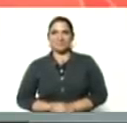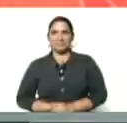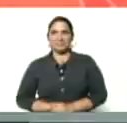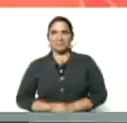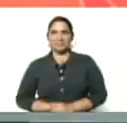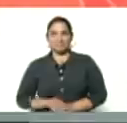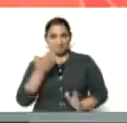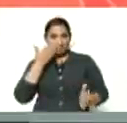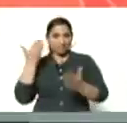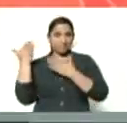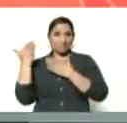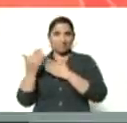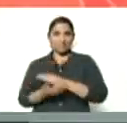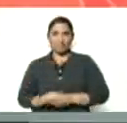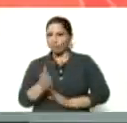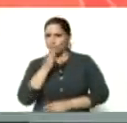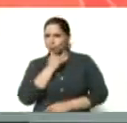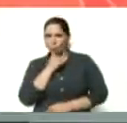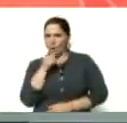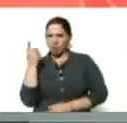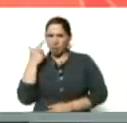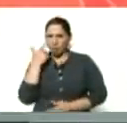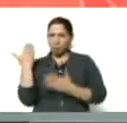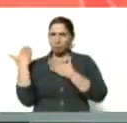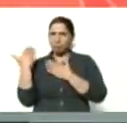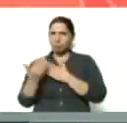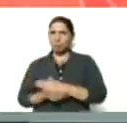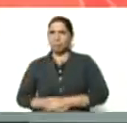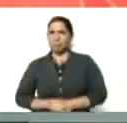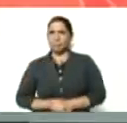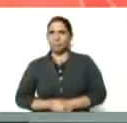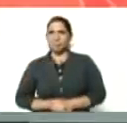Aquí está. ¿Tú no tienes este sello, la Cava?